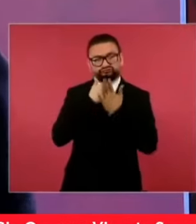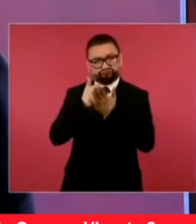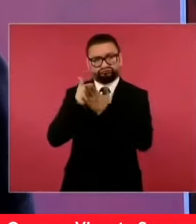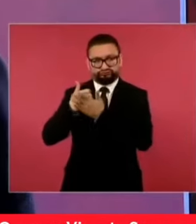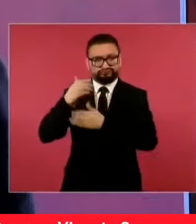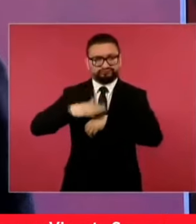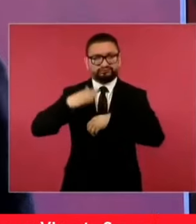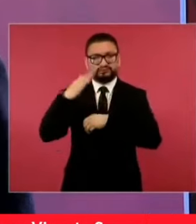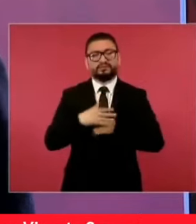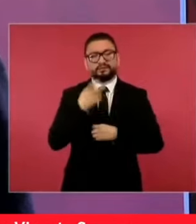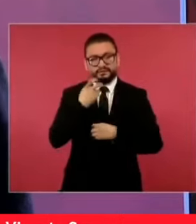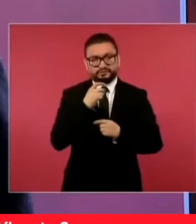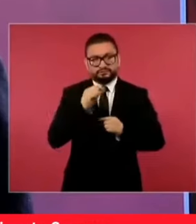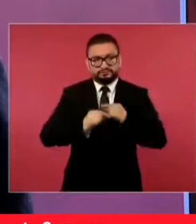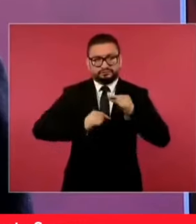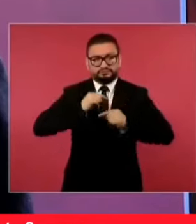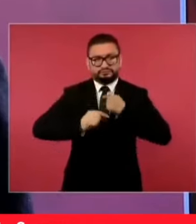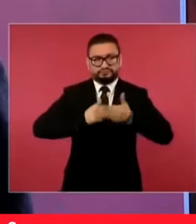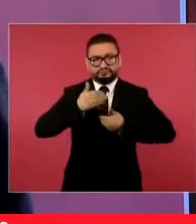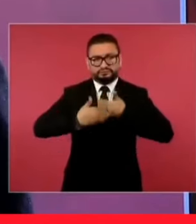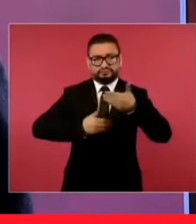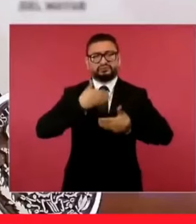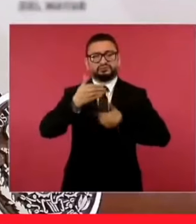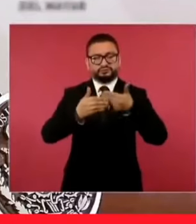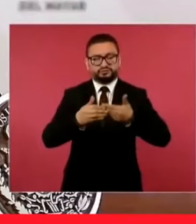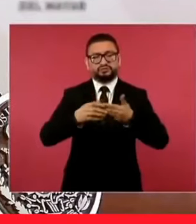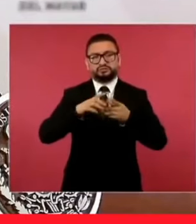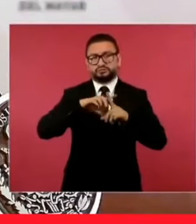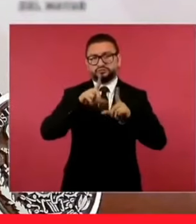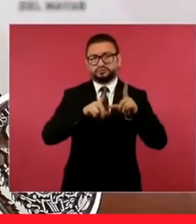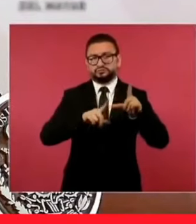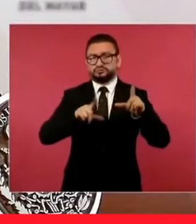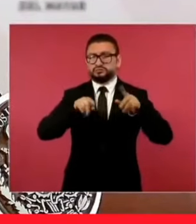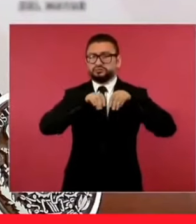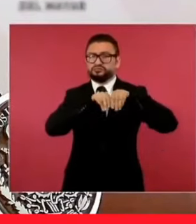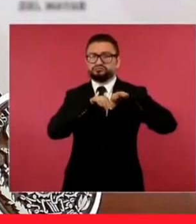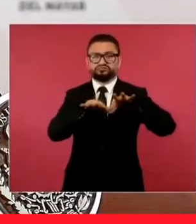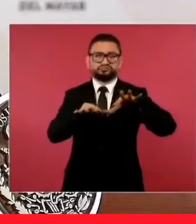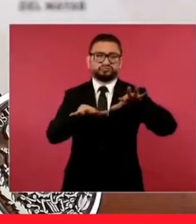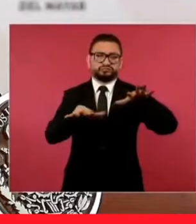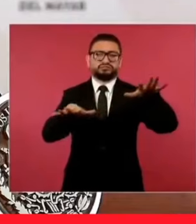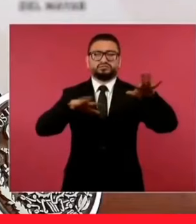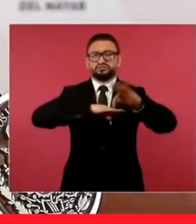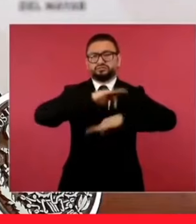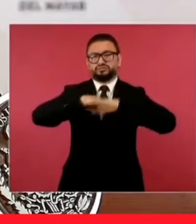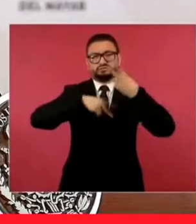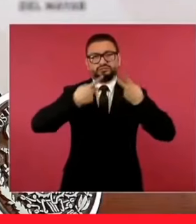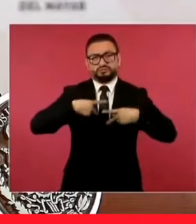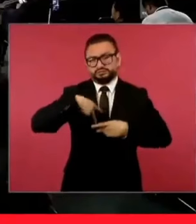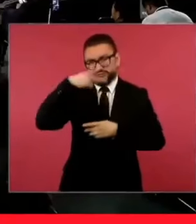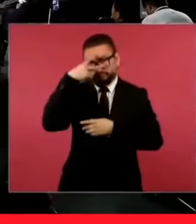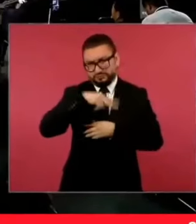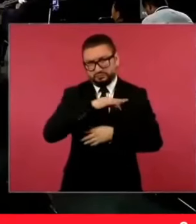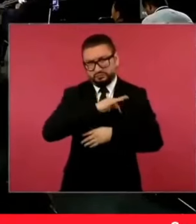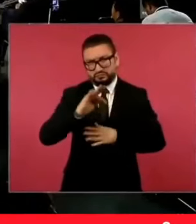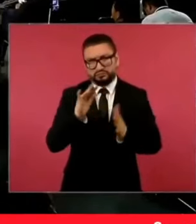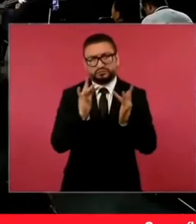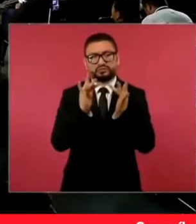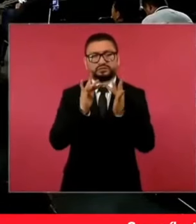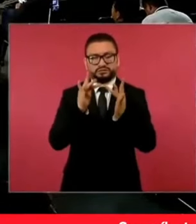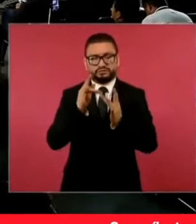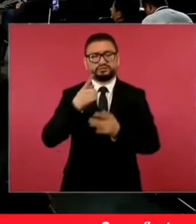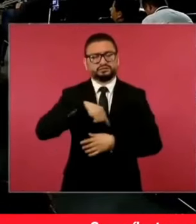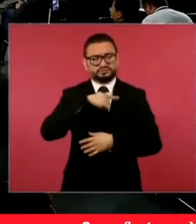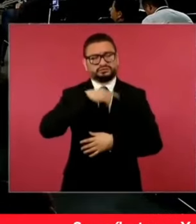Así, poco a poco, podremos ir llegando a más mexicanos sin conectividad. Sabemos y